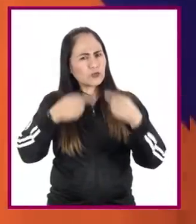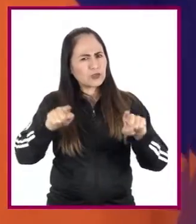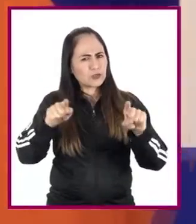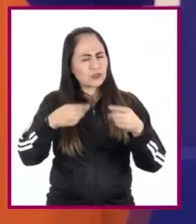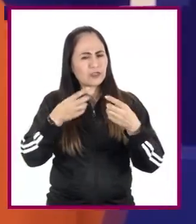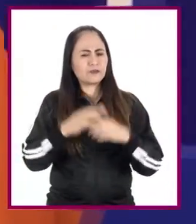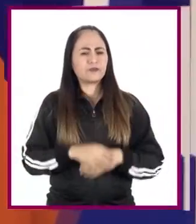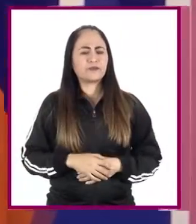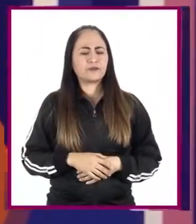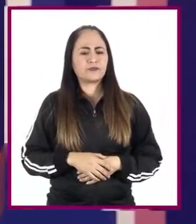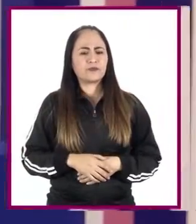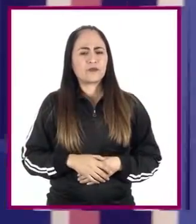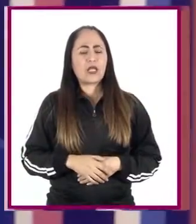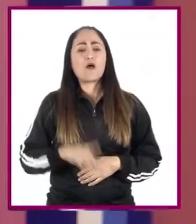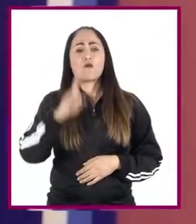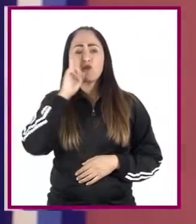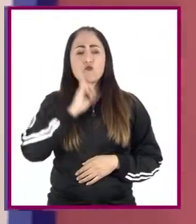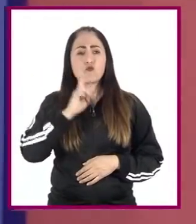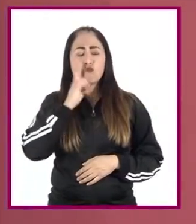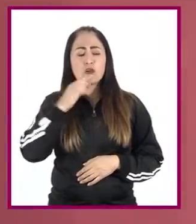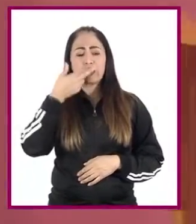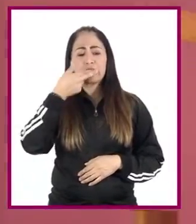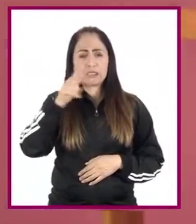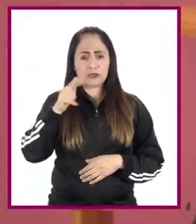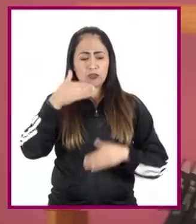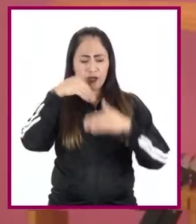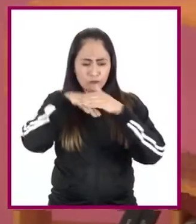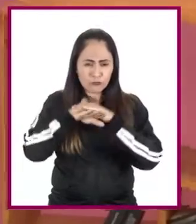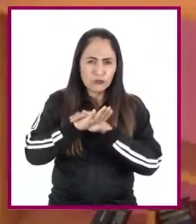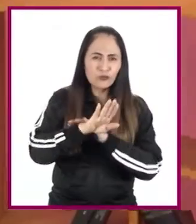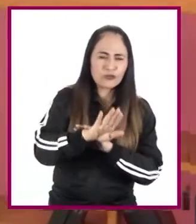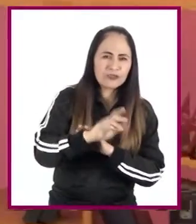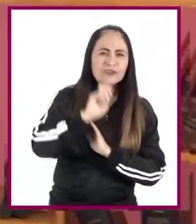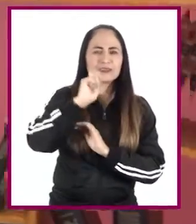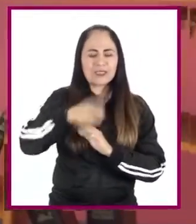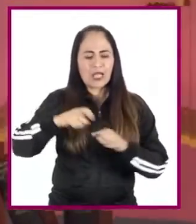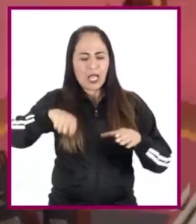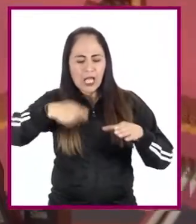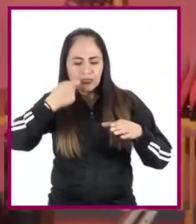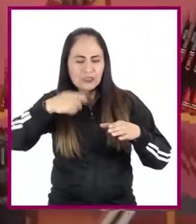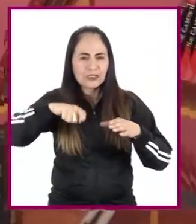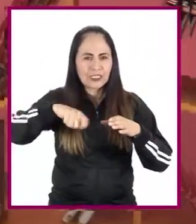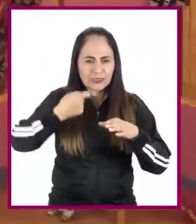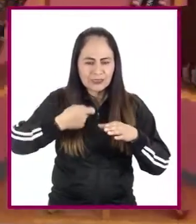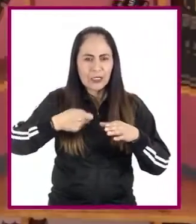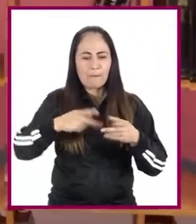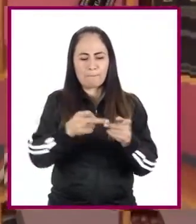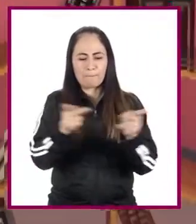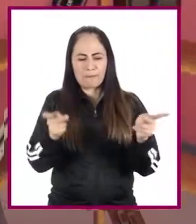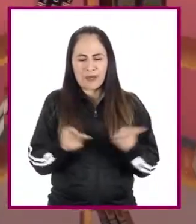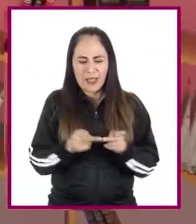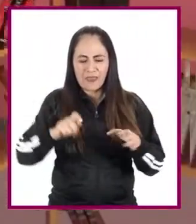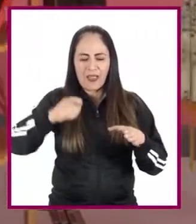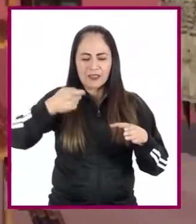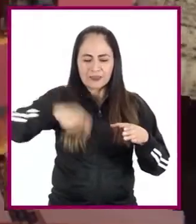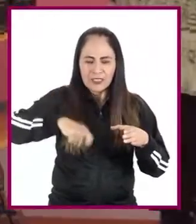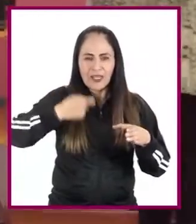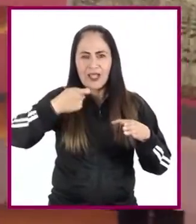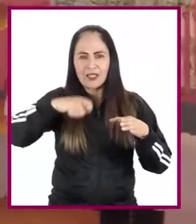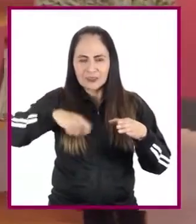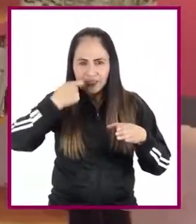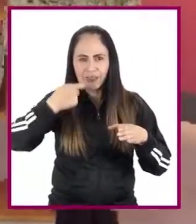le permiten entrar a la chica al restaurante, pues se escuchan voces y cubiertos pegando en los platos. La